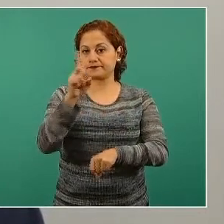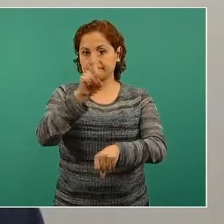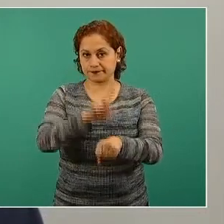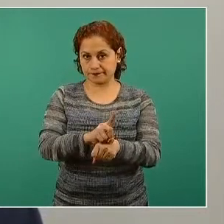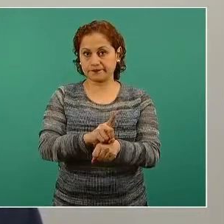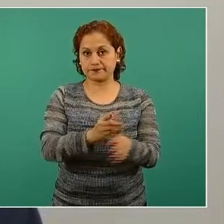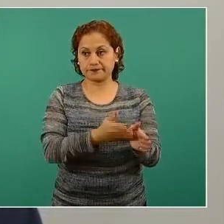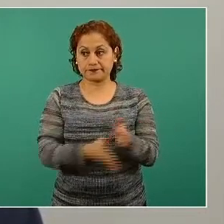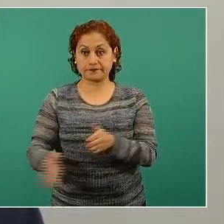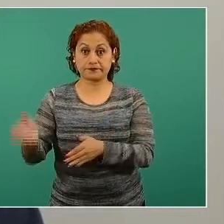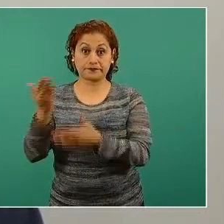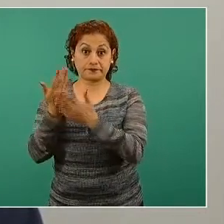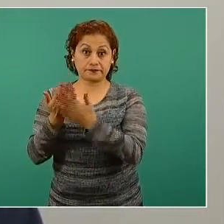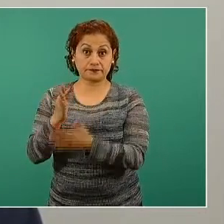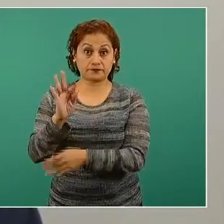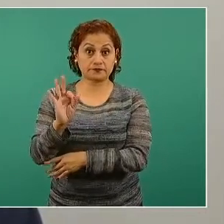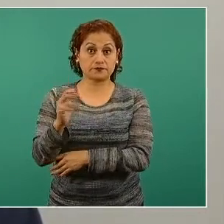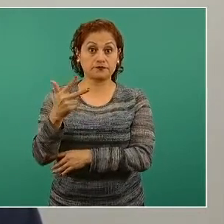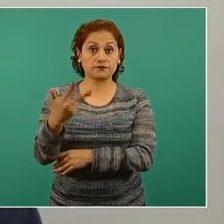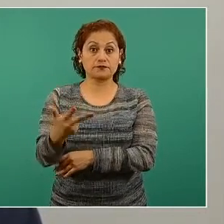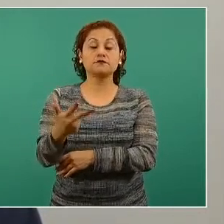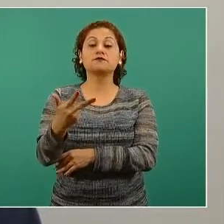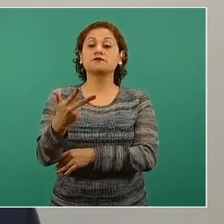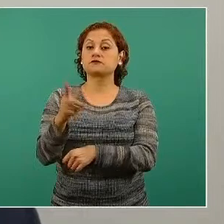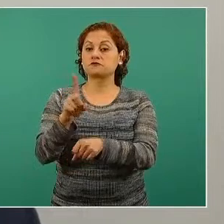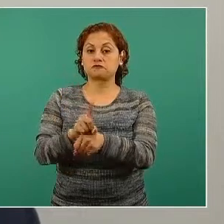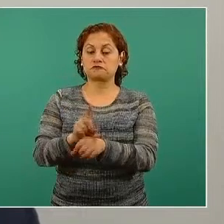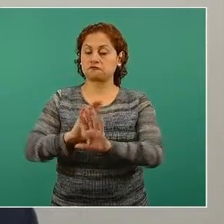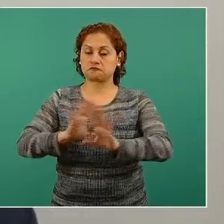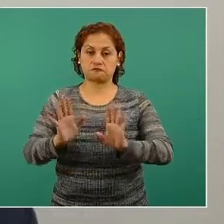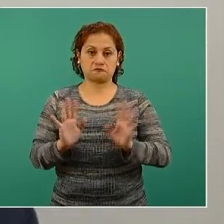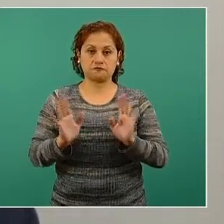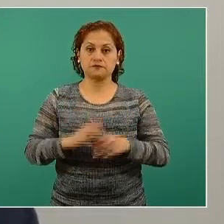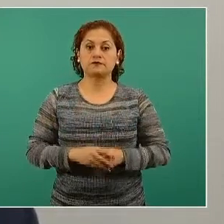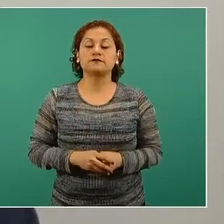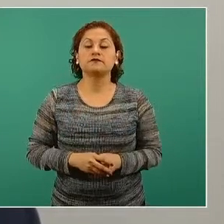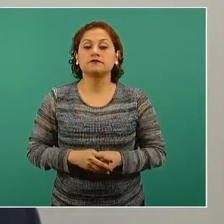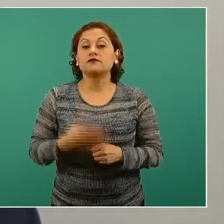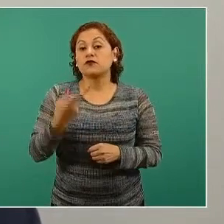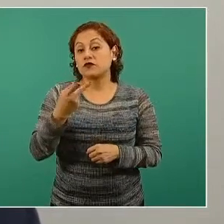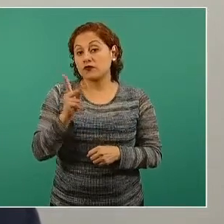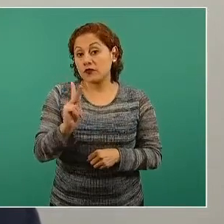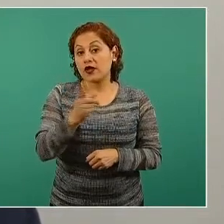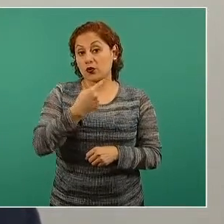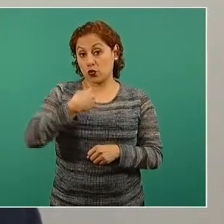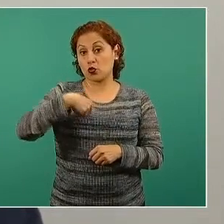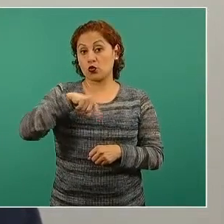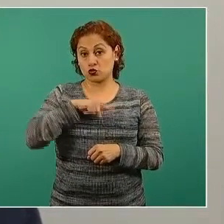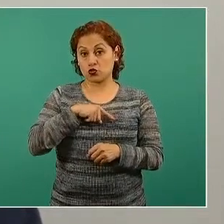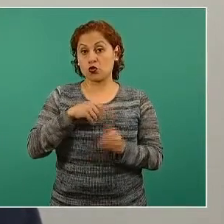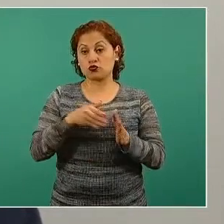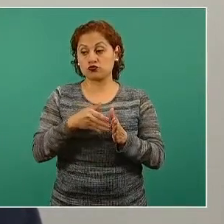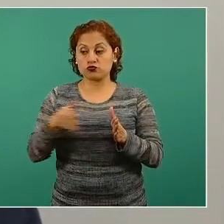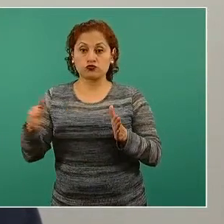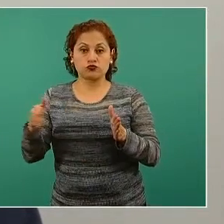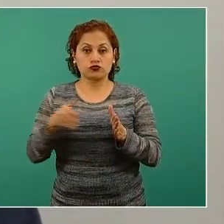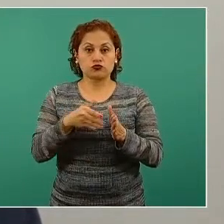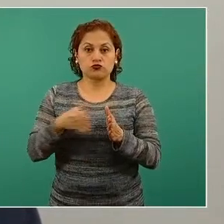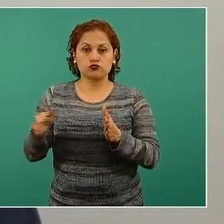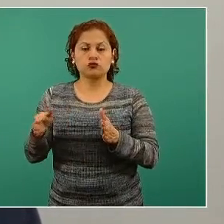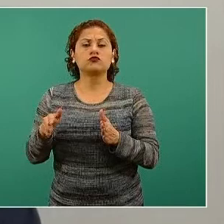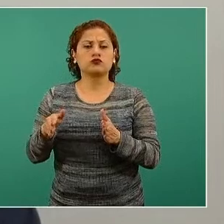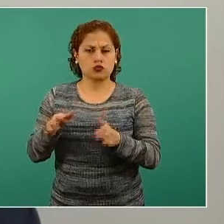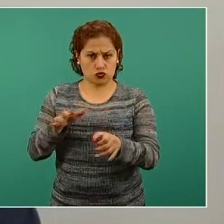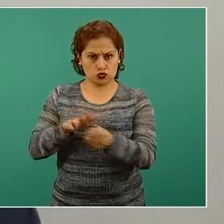tuvo necesariamente que llegar a la ventana de 42. Sin embargo, estamos todavía dentro de esta ventana,